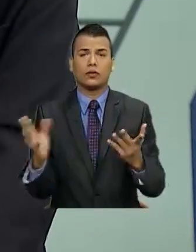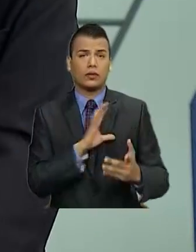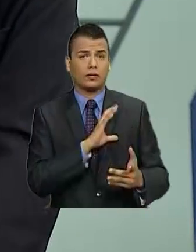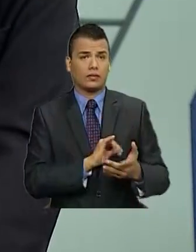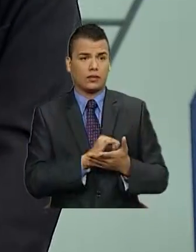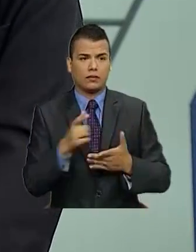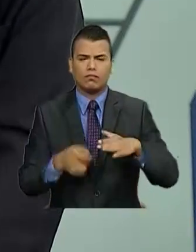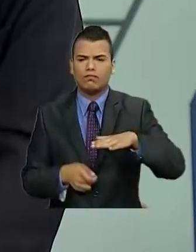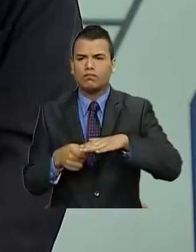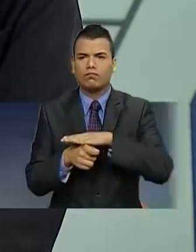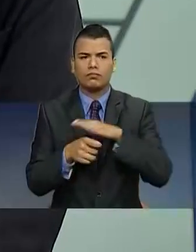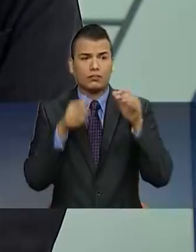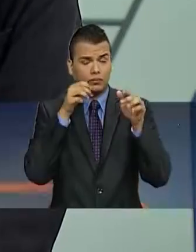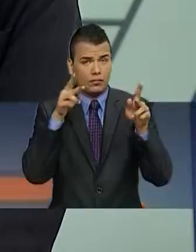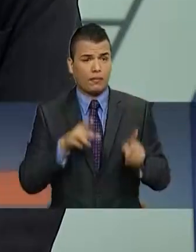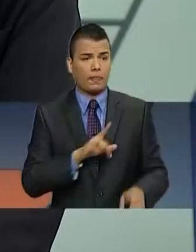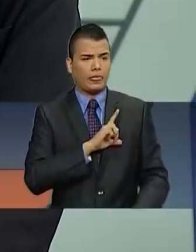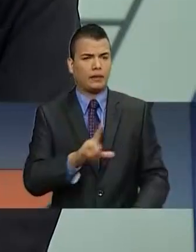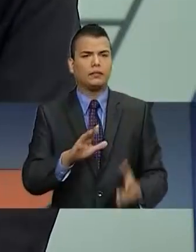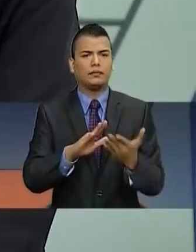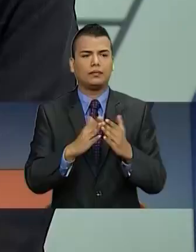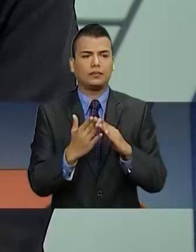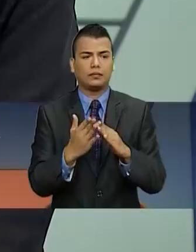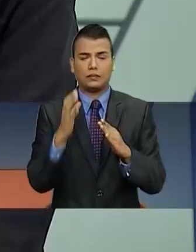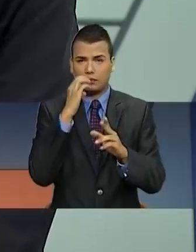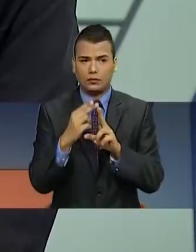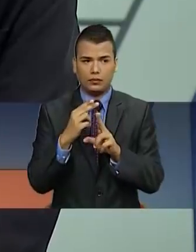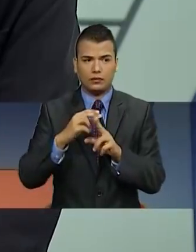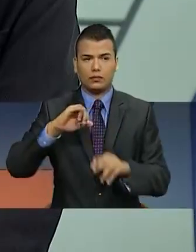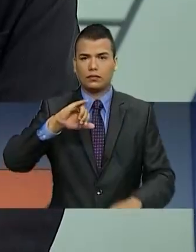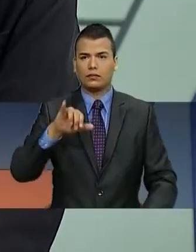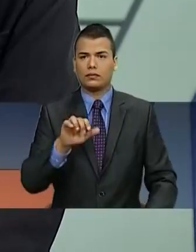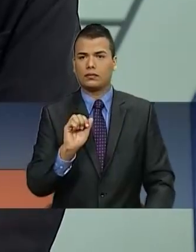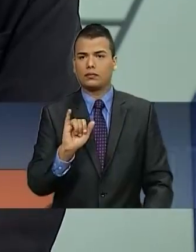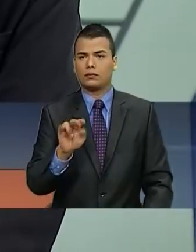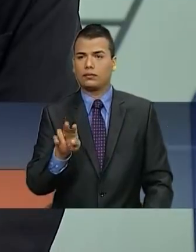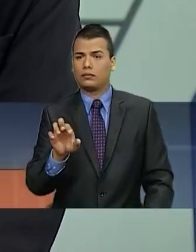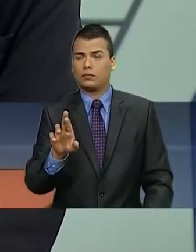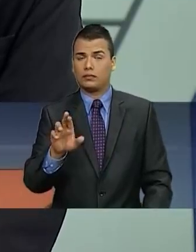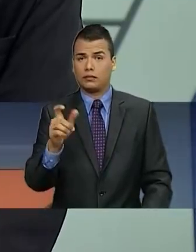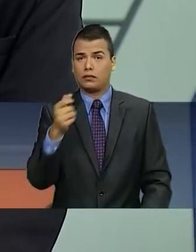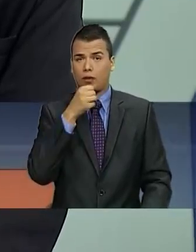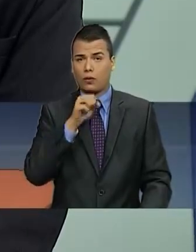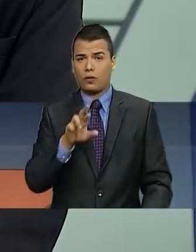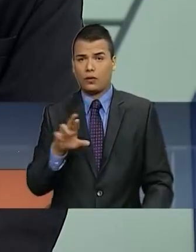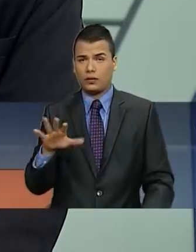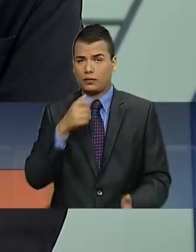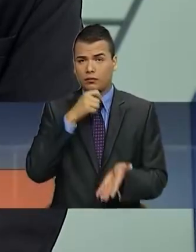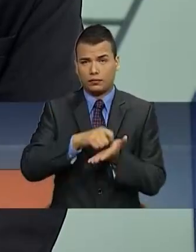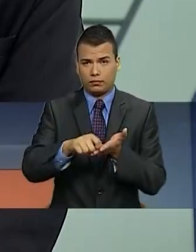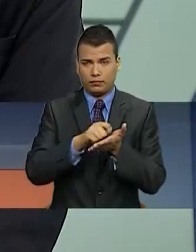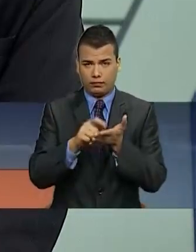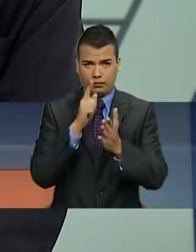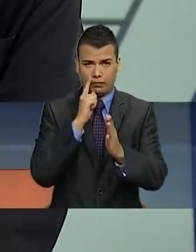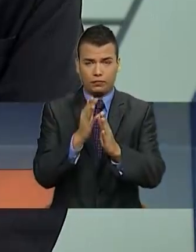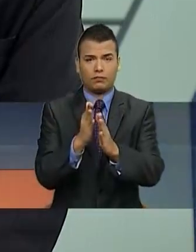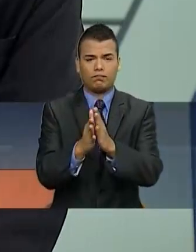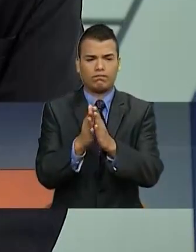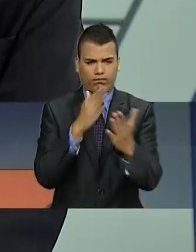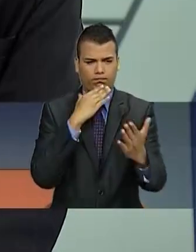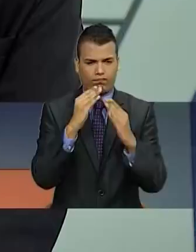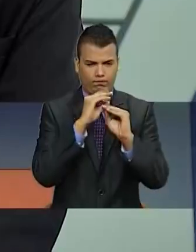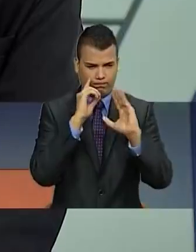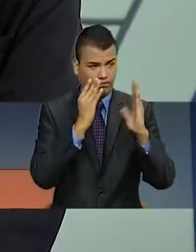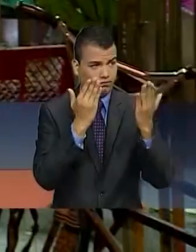donde fue asesinado el líder comunitario Haider Jiménez. Con toda la información, en el oriente de la ciudad está Wilson Morales. Wilson, buenas